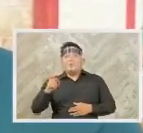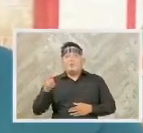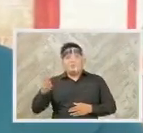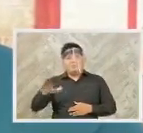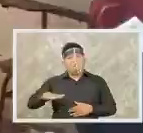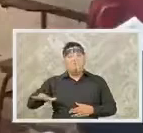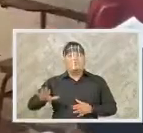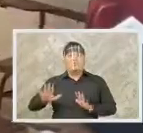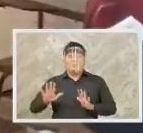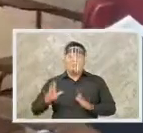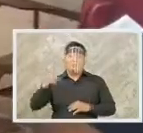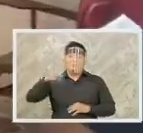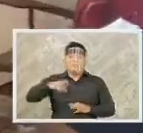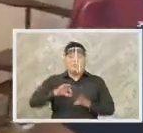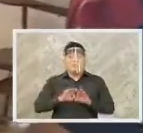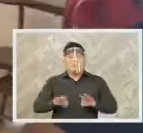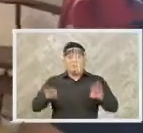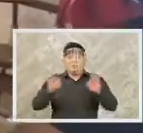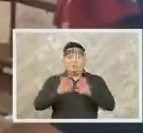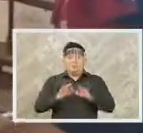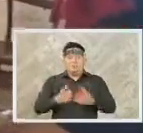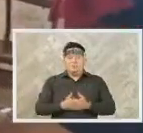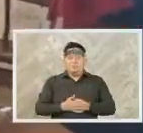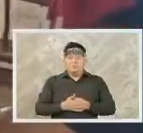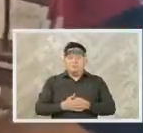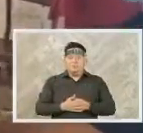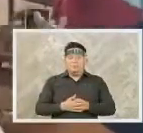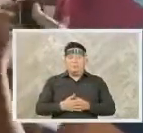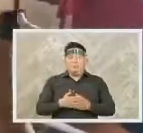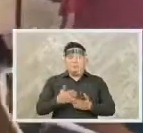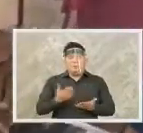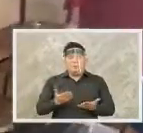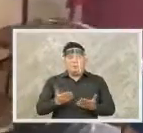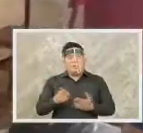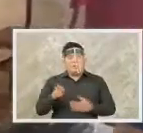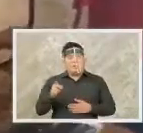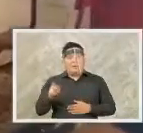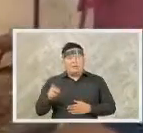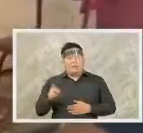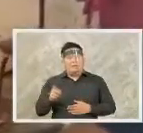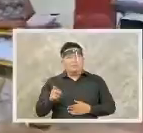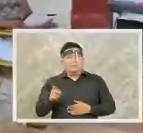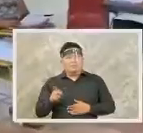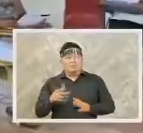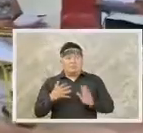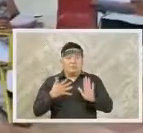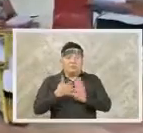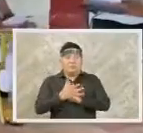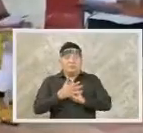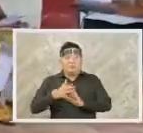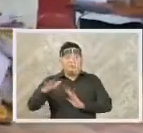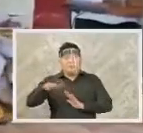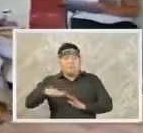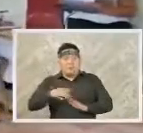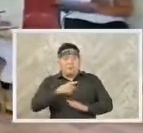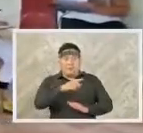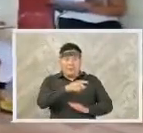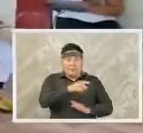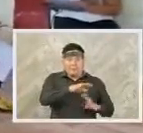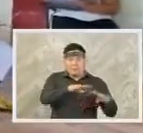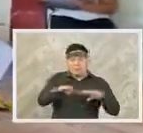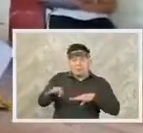en esto para sus hijos está creciendo. En ese sentido, han manifestado mucho entusiasmo,